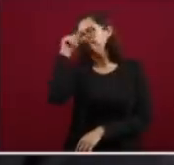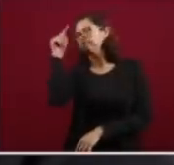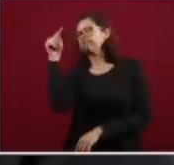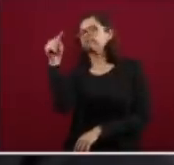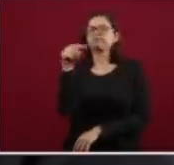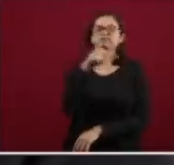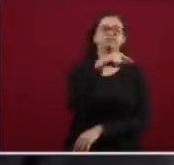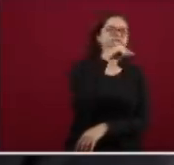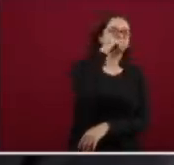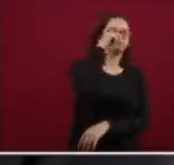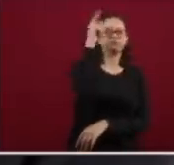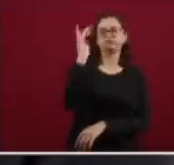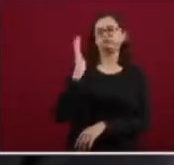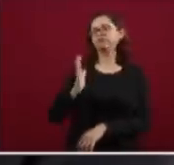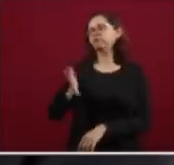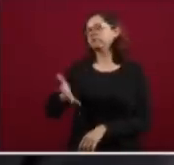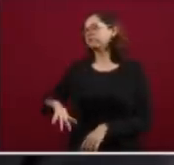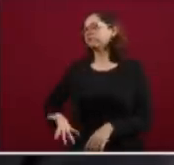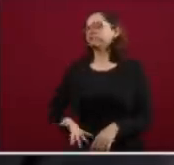y presume